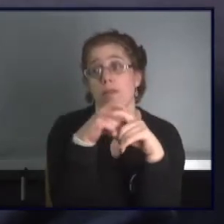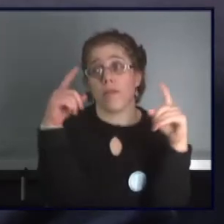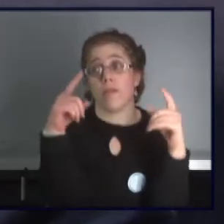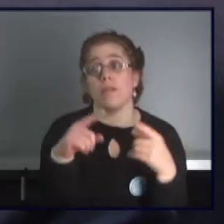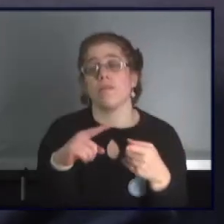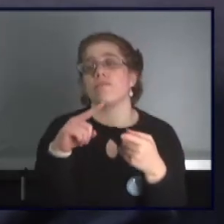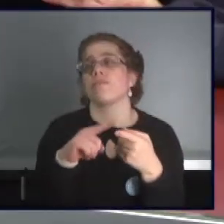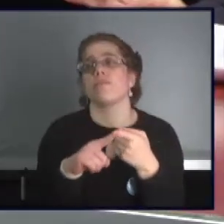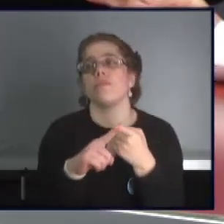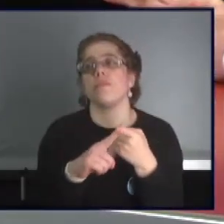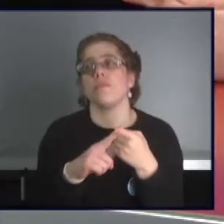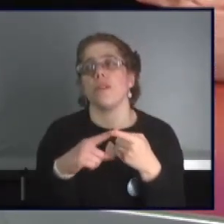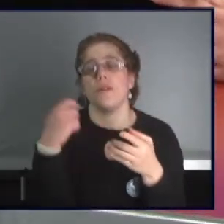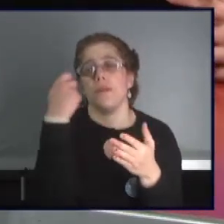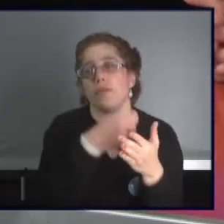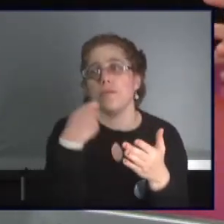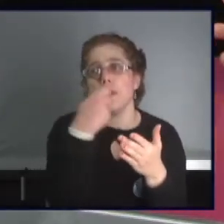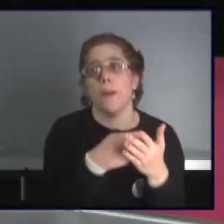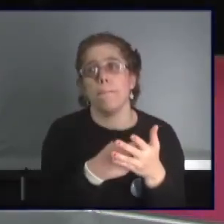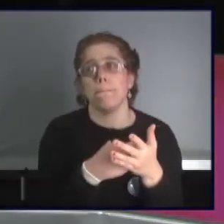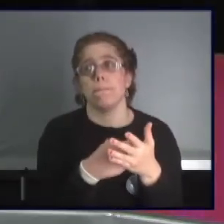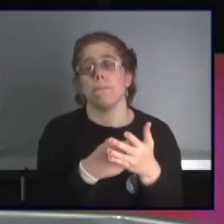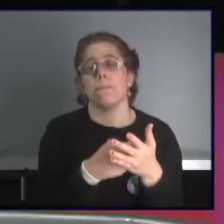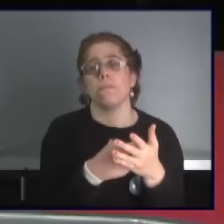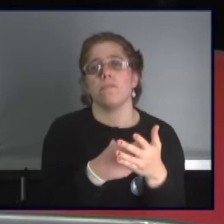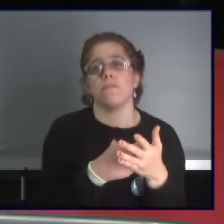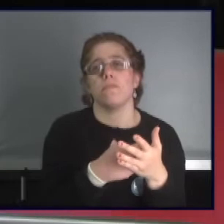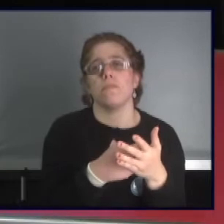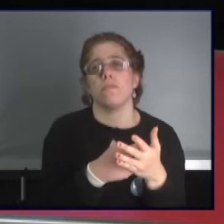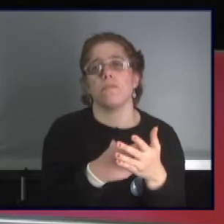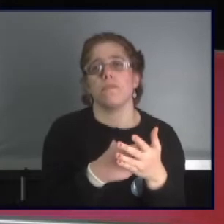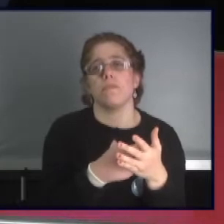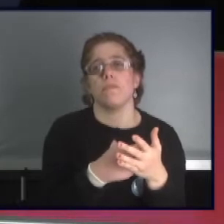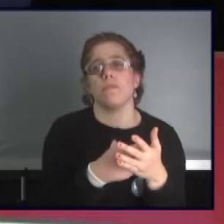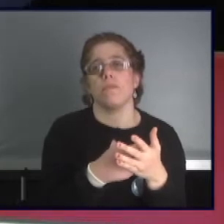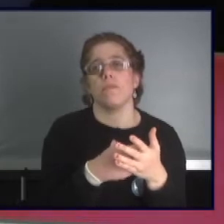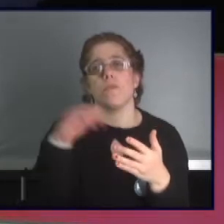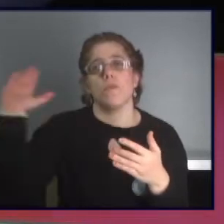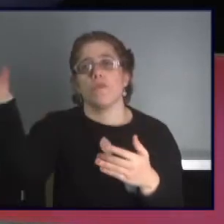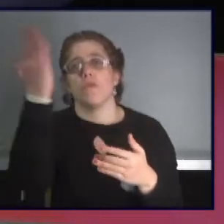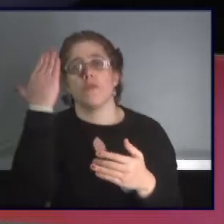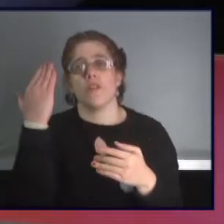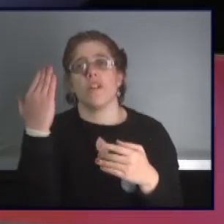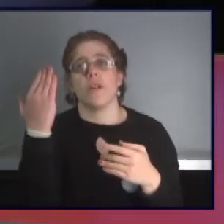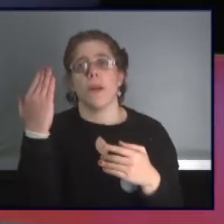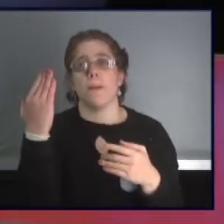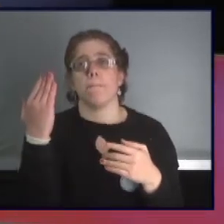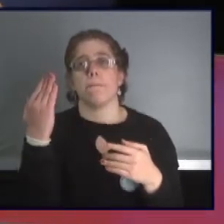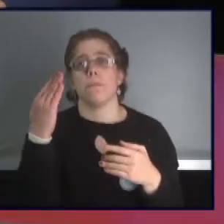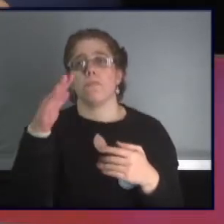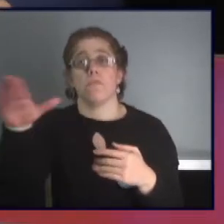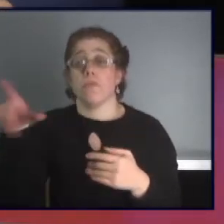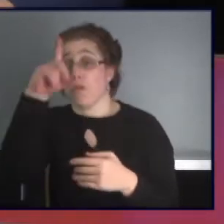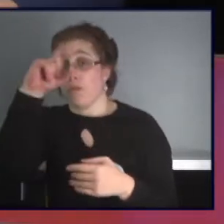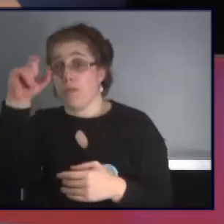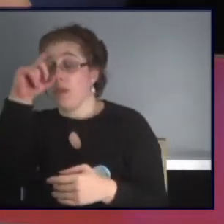edilicios los problemas que tienen que ver con todo lo que lo que sea la la